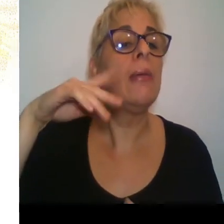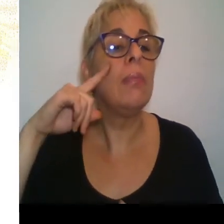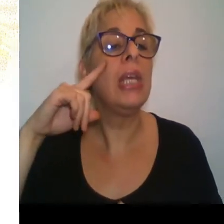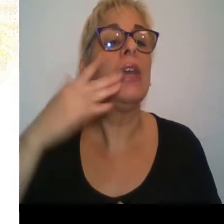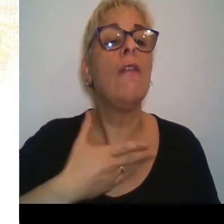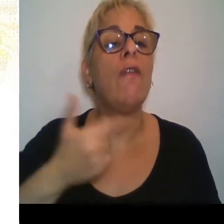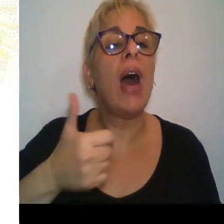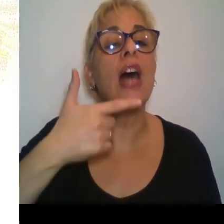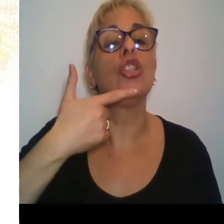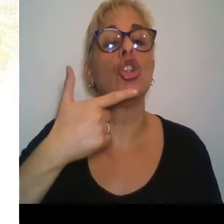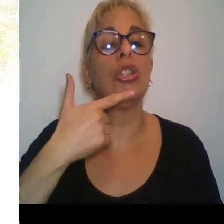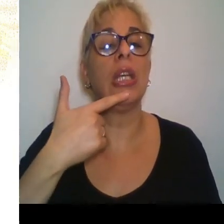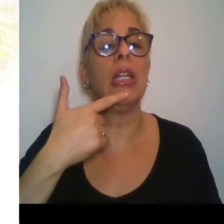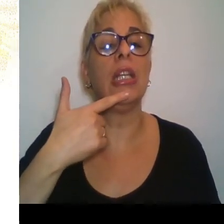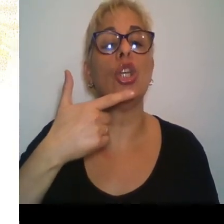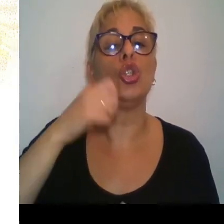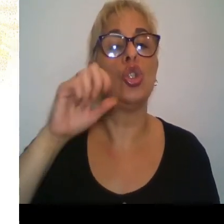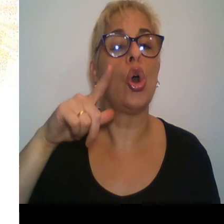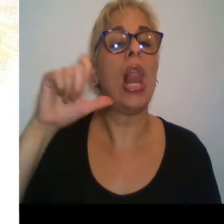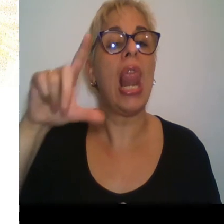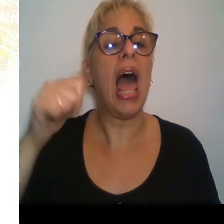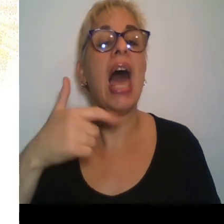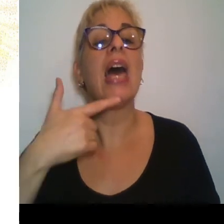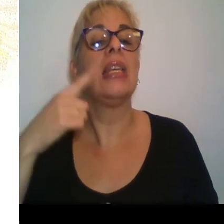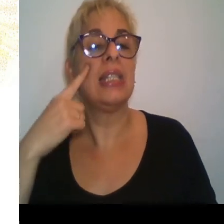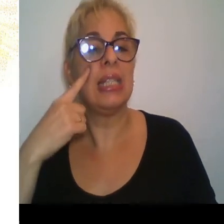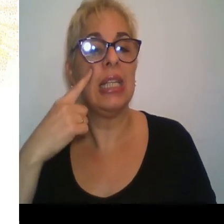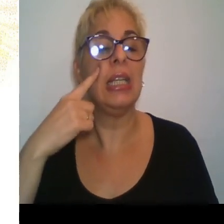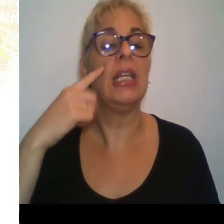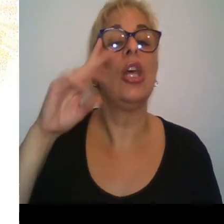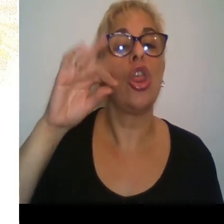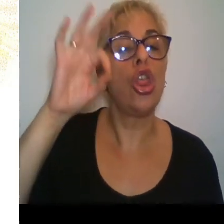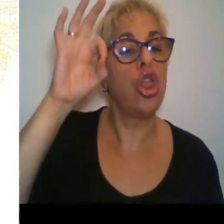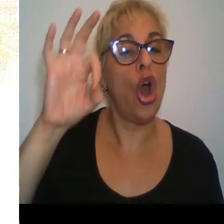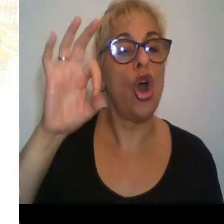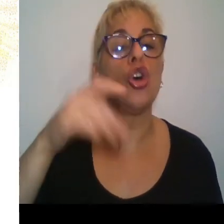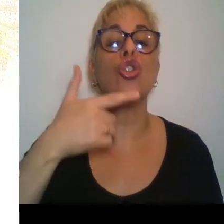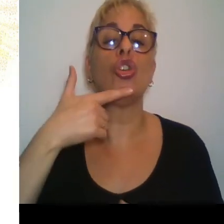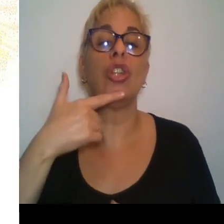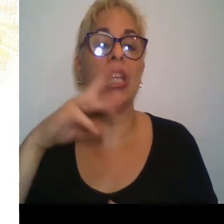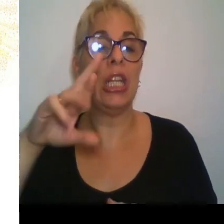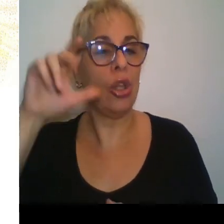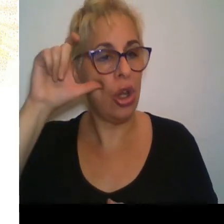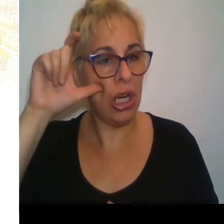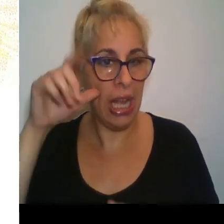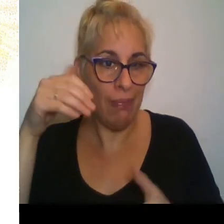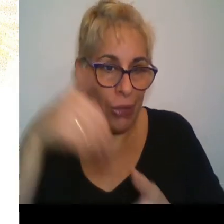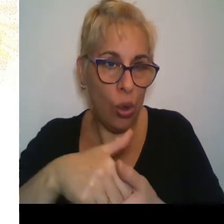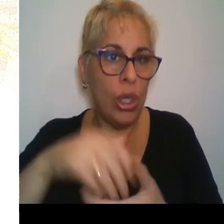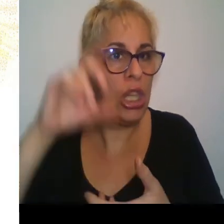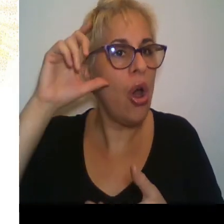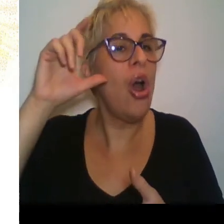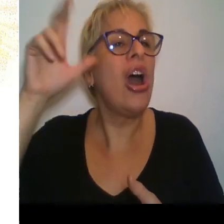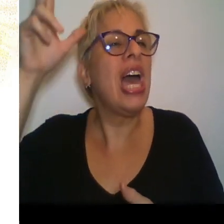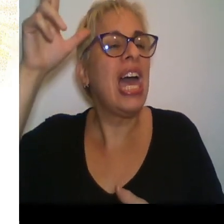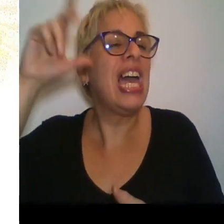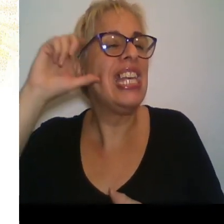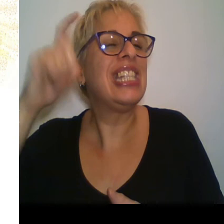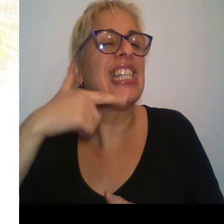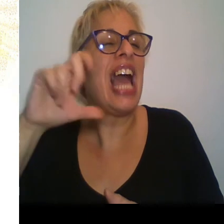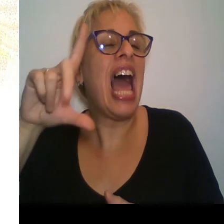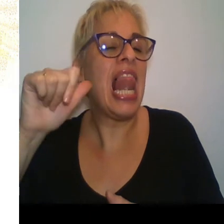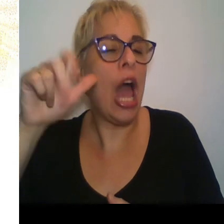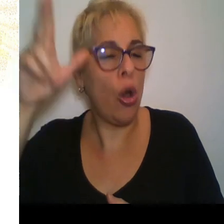La, Si, Do sostenido, Re, la escala de Re con su octava armada. Para